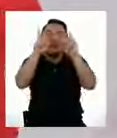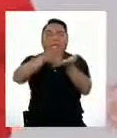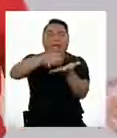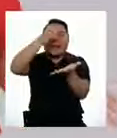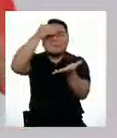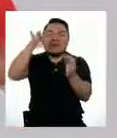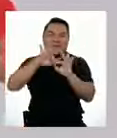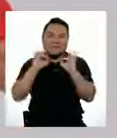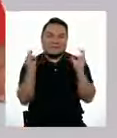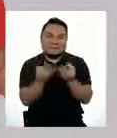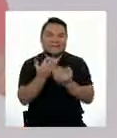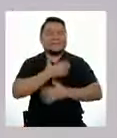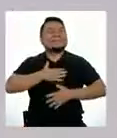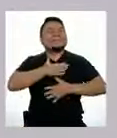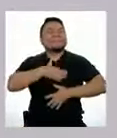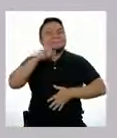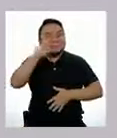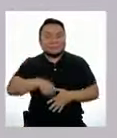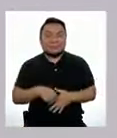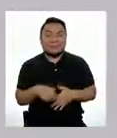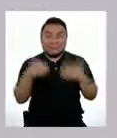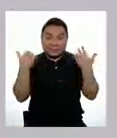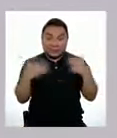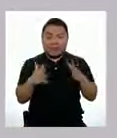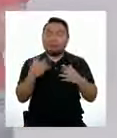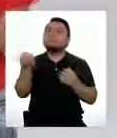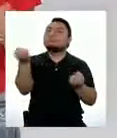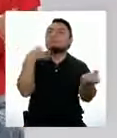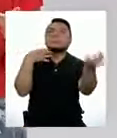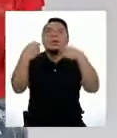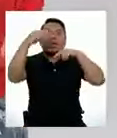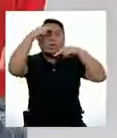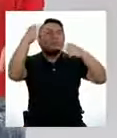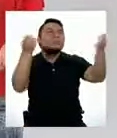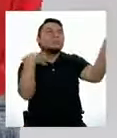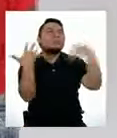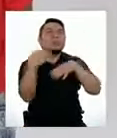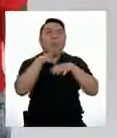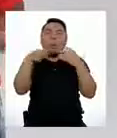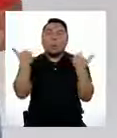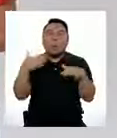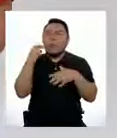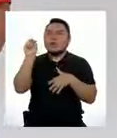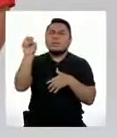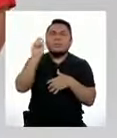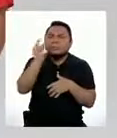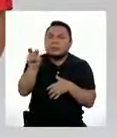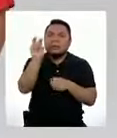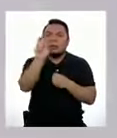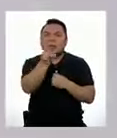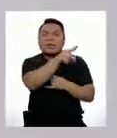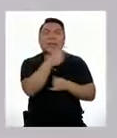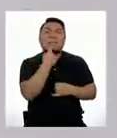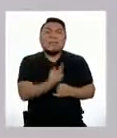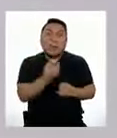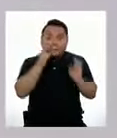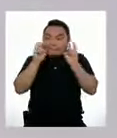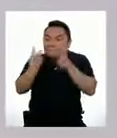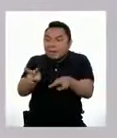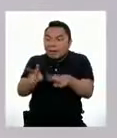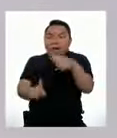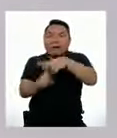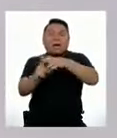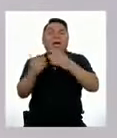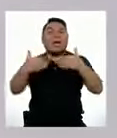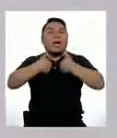aquí en familia. Va a ser divertidísimo. Estamos recibiendo noticias de todo el mundo sobre muchos lugares en los que han empezado a